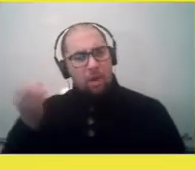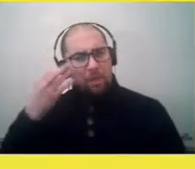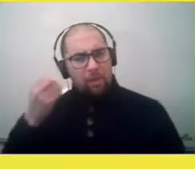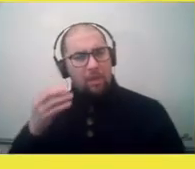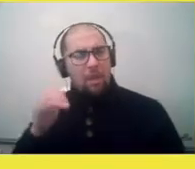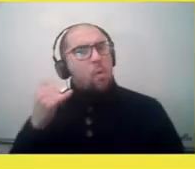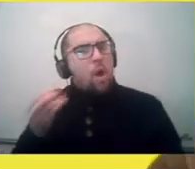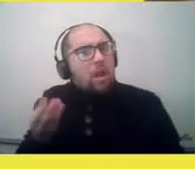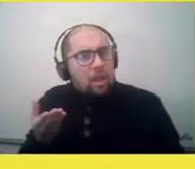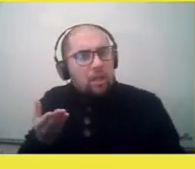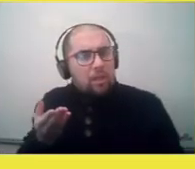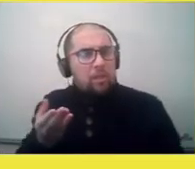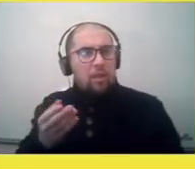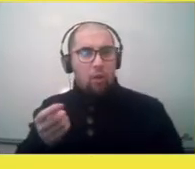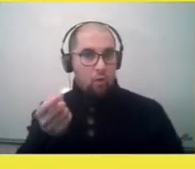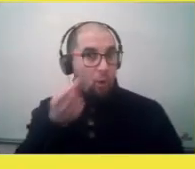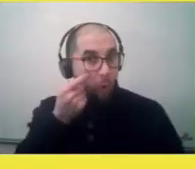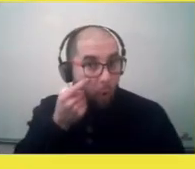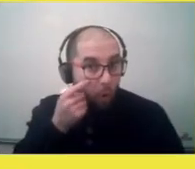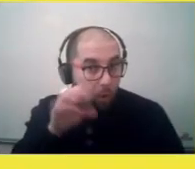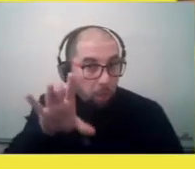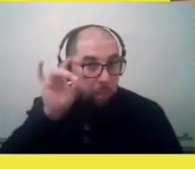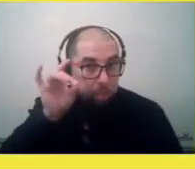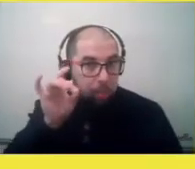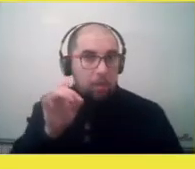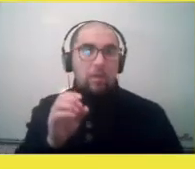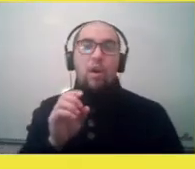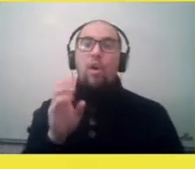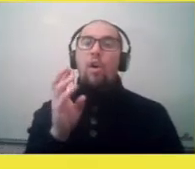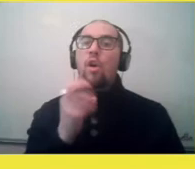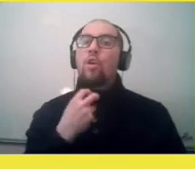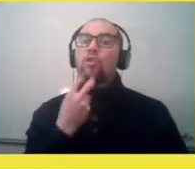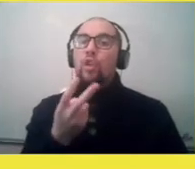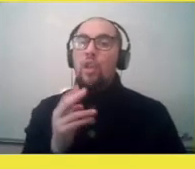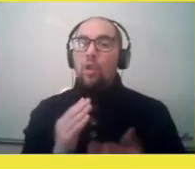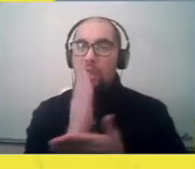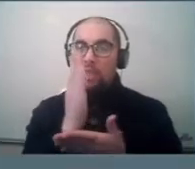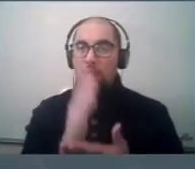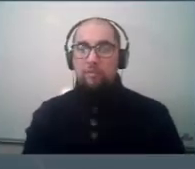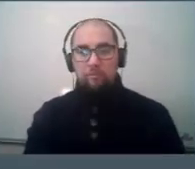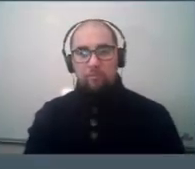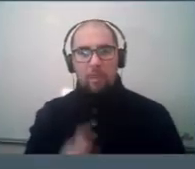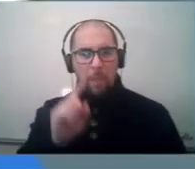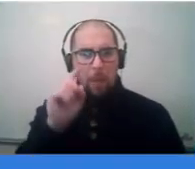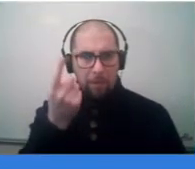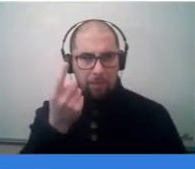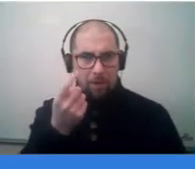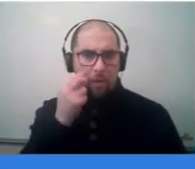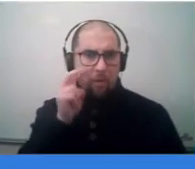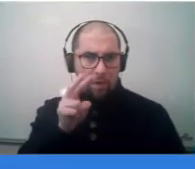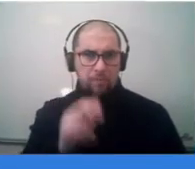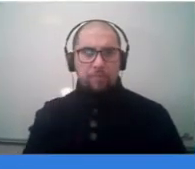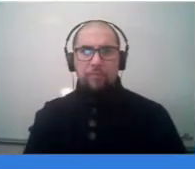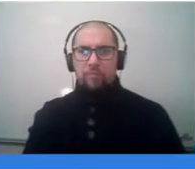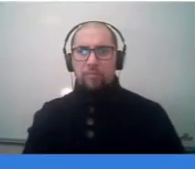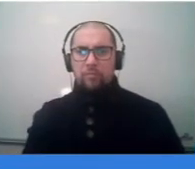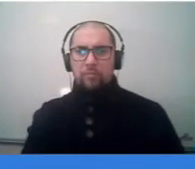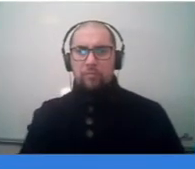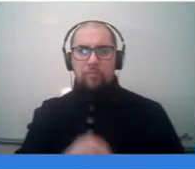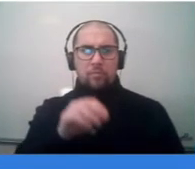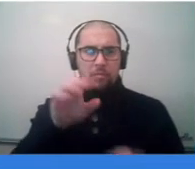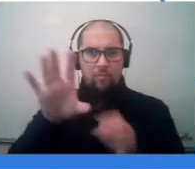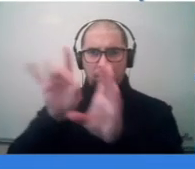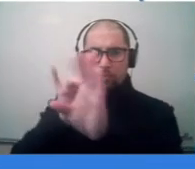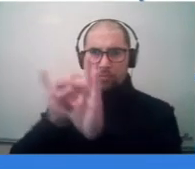Hoy aprenderemos a jugar al ojo de lince de sonido inicial. Lo primero que tenemos que hacer